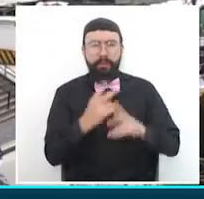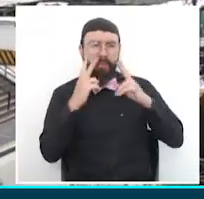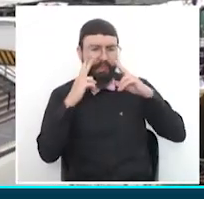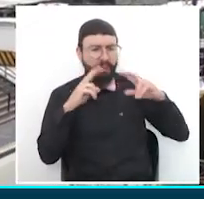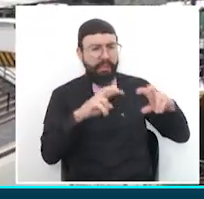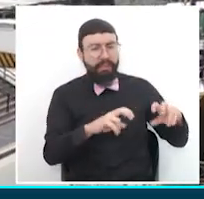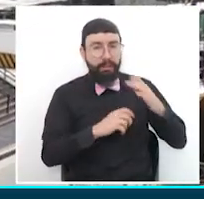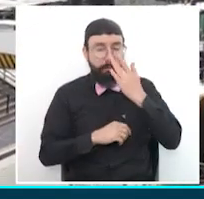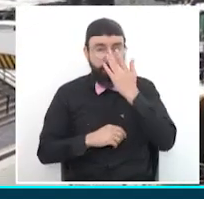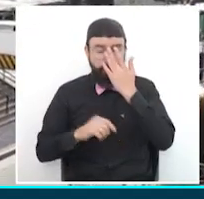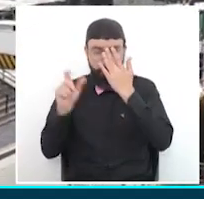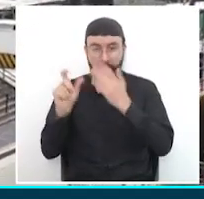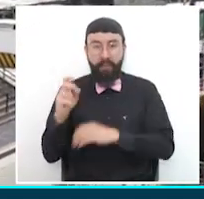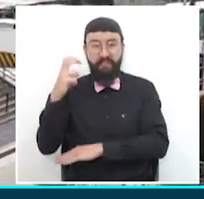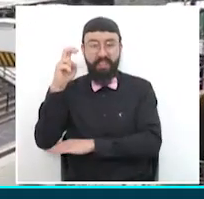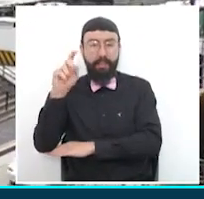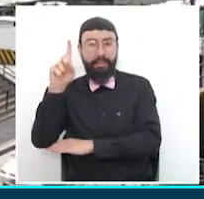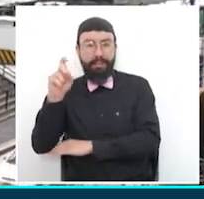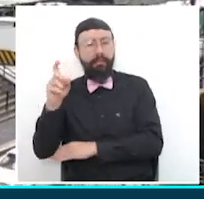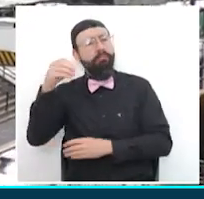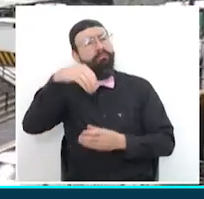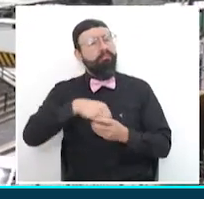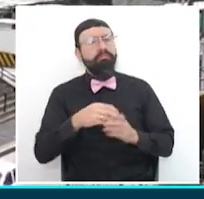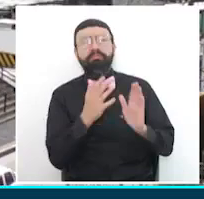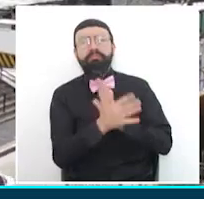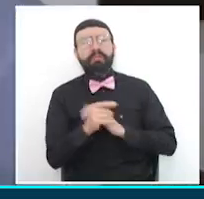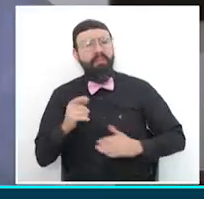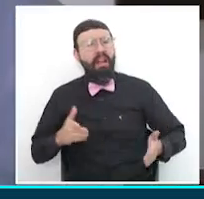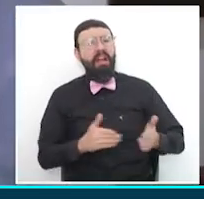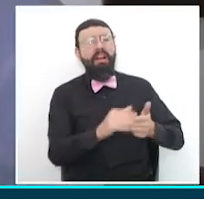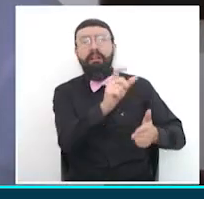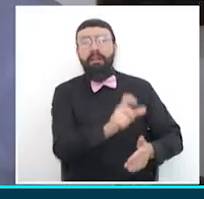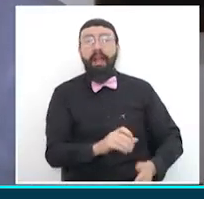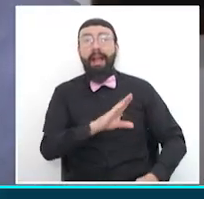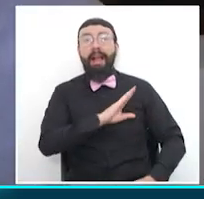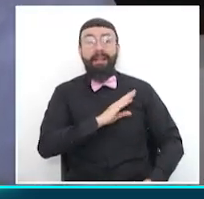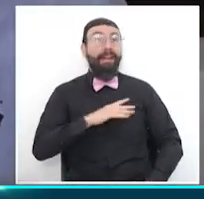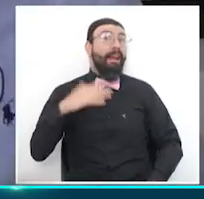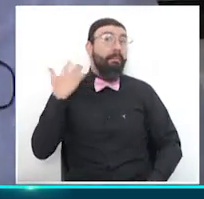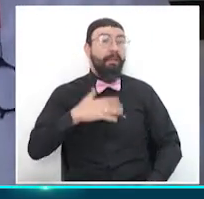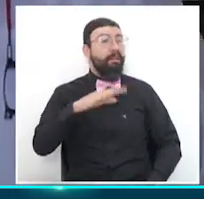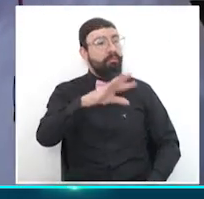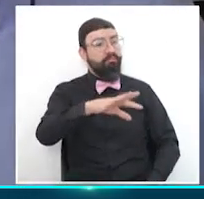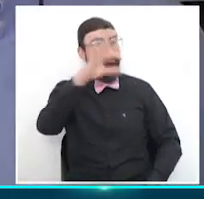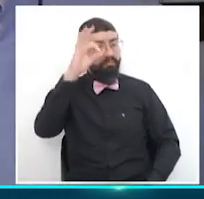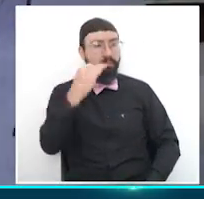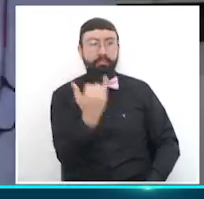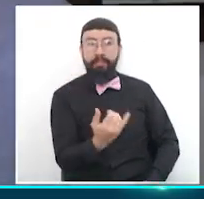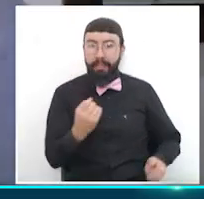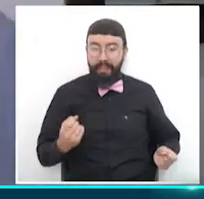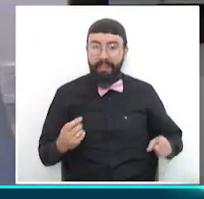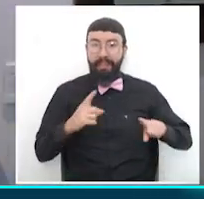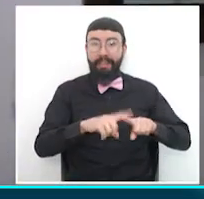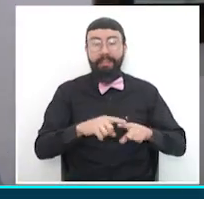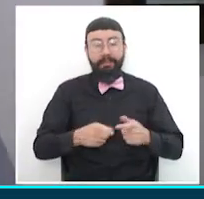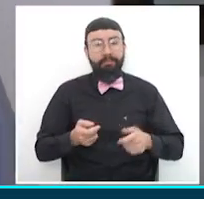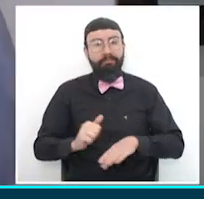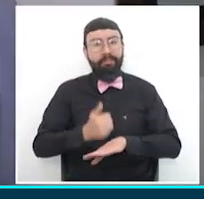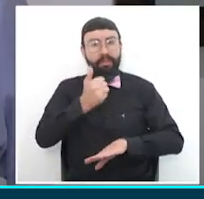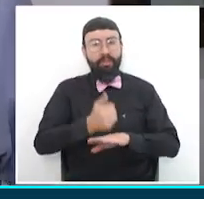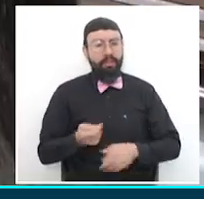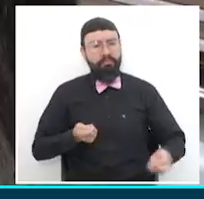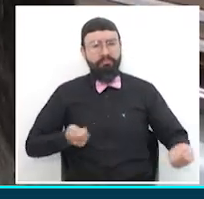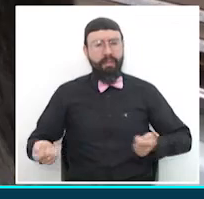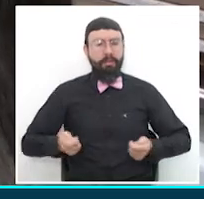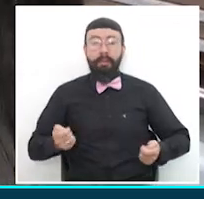El fiscal sexto seccional imputó cargos al alcalde electo de Armenia en calidad de determinador y la exdirectora de Bienes y Suministros en calidad de